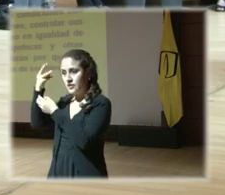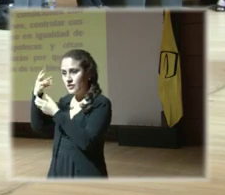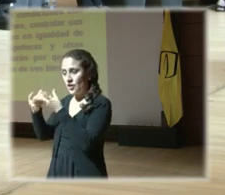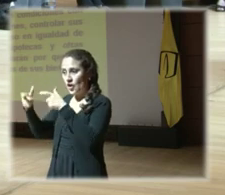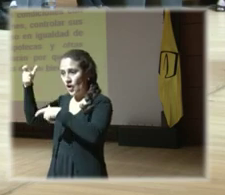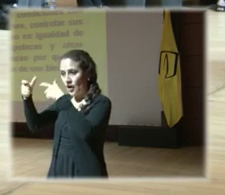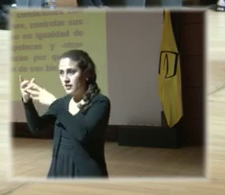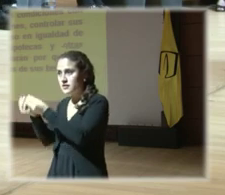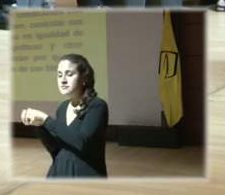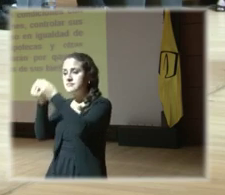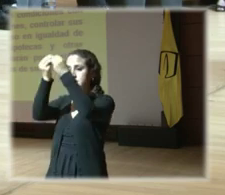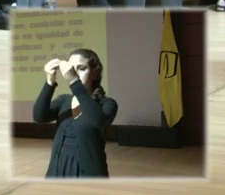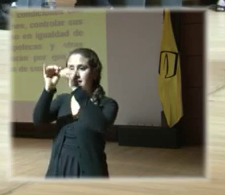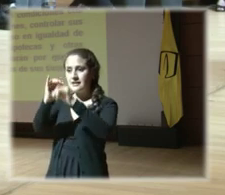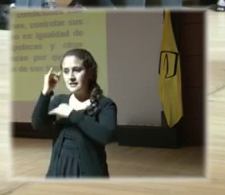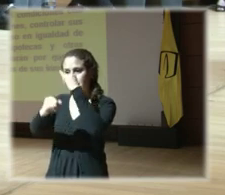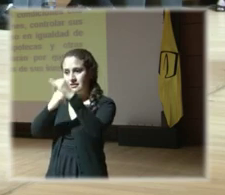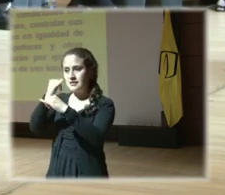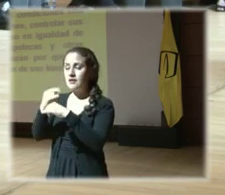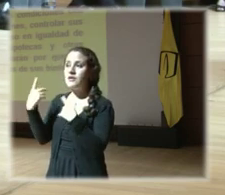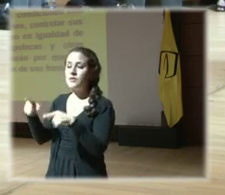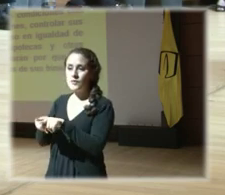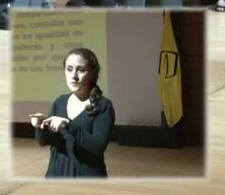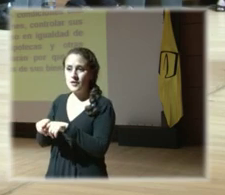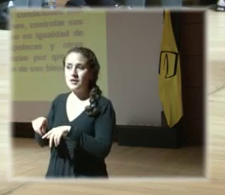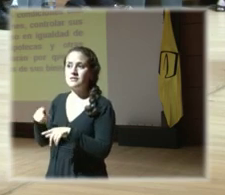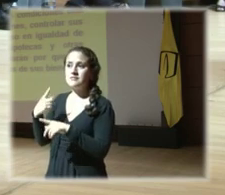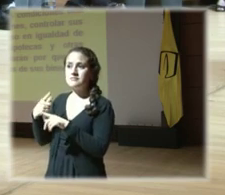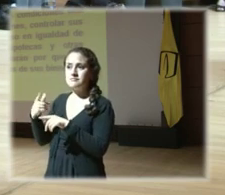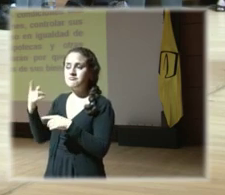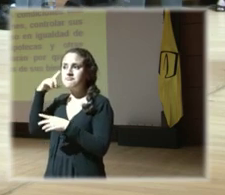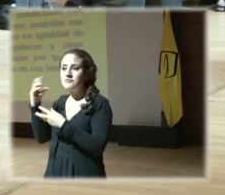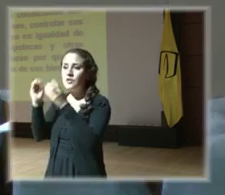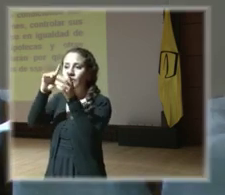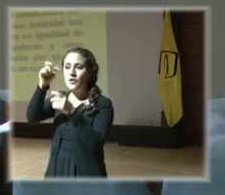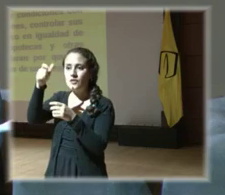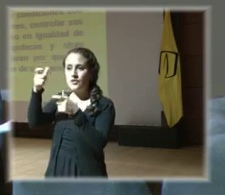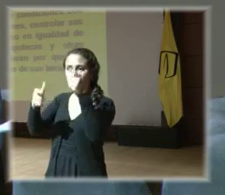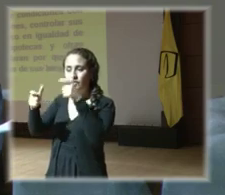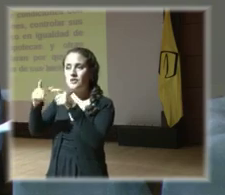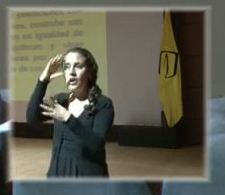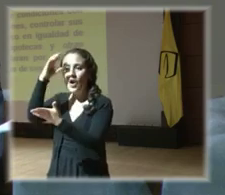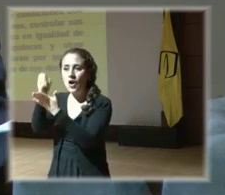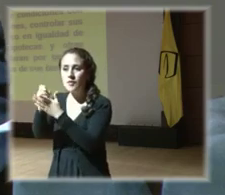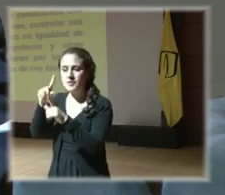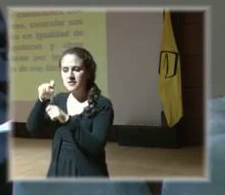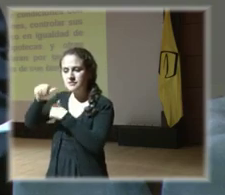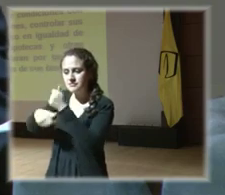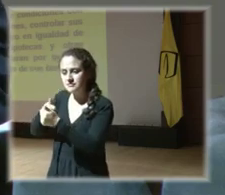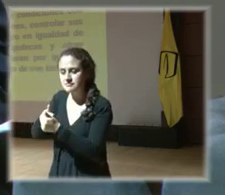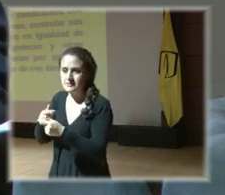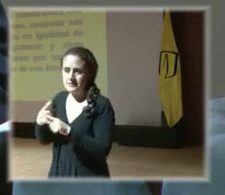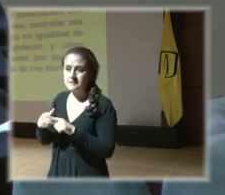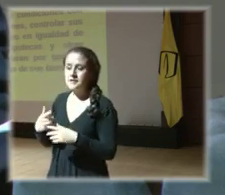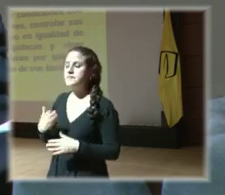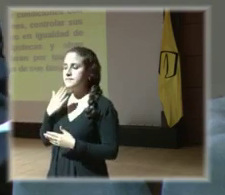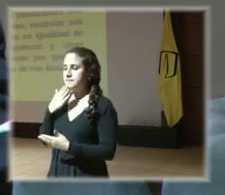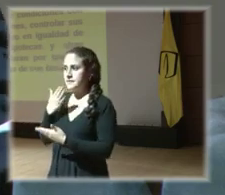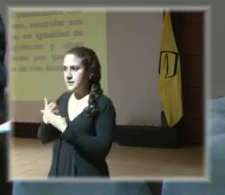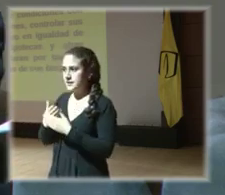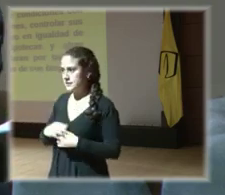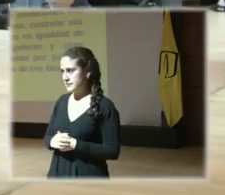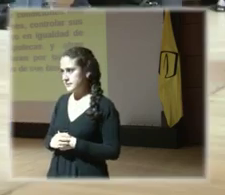Corte Interamericana para ver qué opina respecto sobre la interdicción. Gracias. Hay